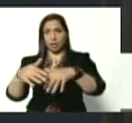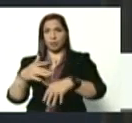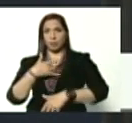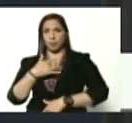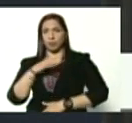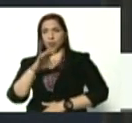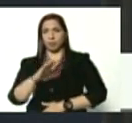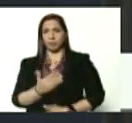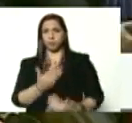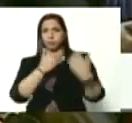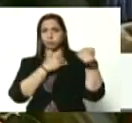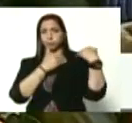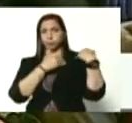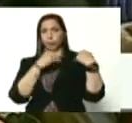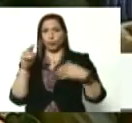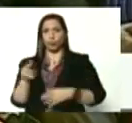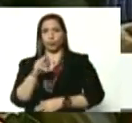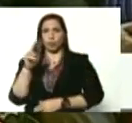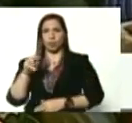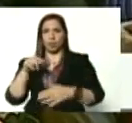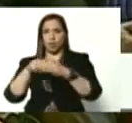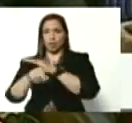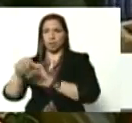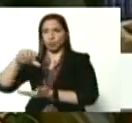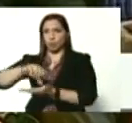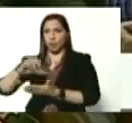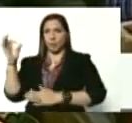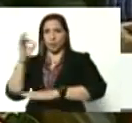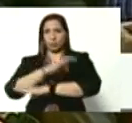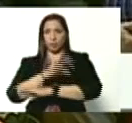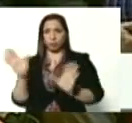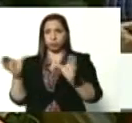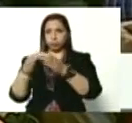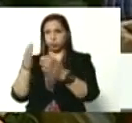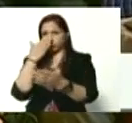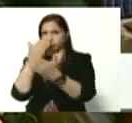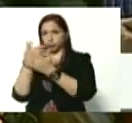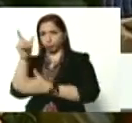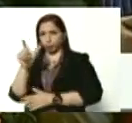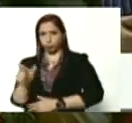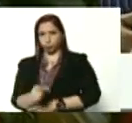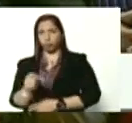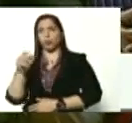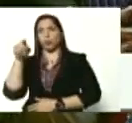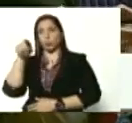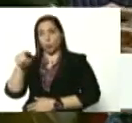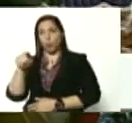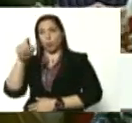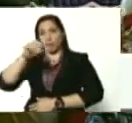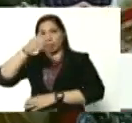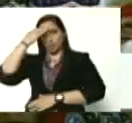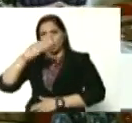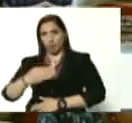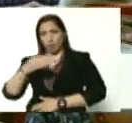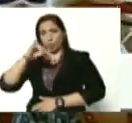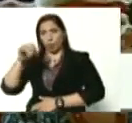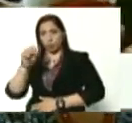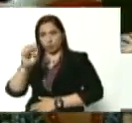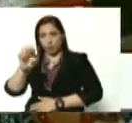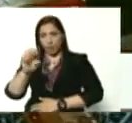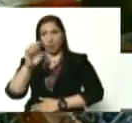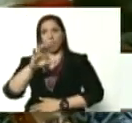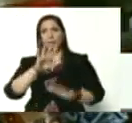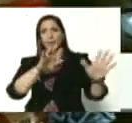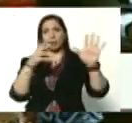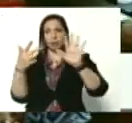comanda el general rafael urdaneta entra a la ciudad de barquisimeto y se reúne con la columna del coronel josé de la cruz carrillo el 18 en